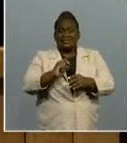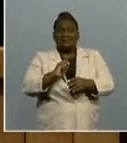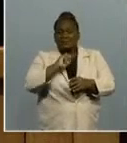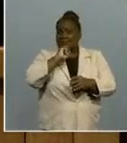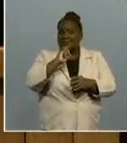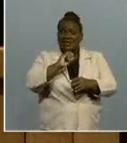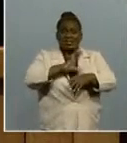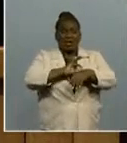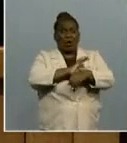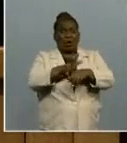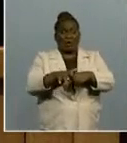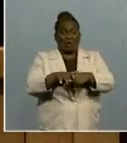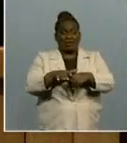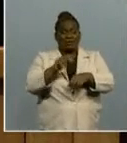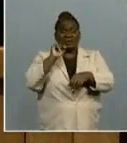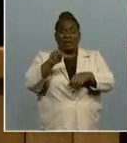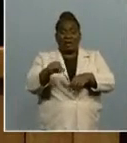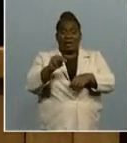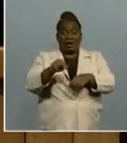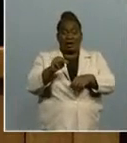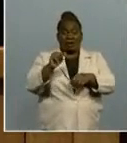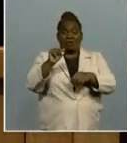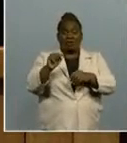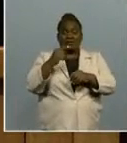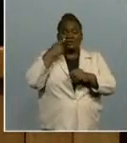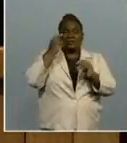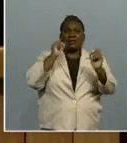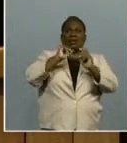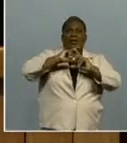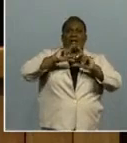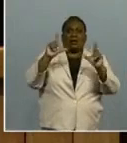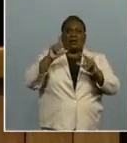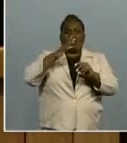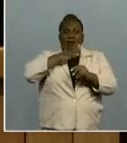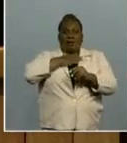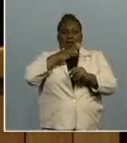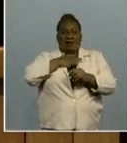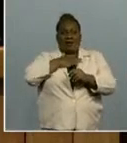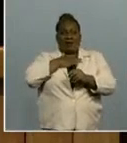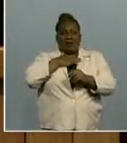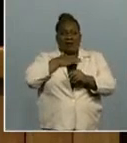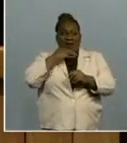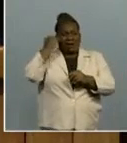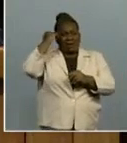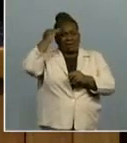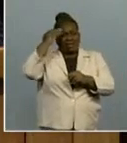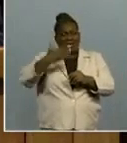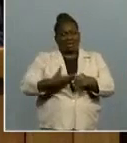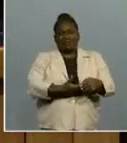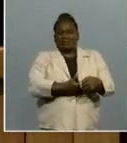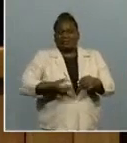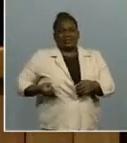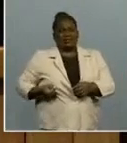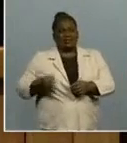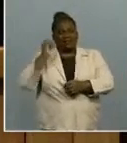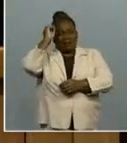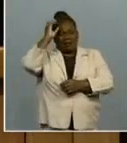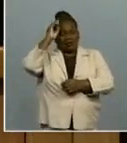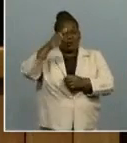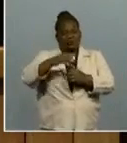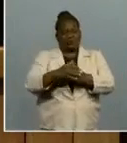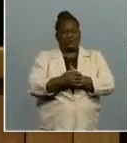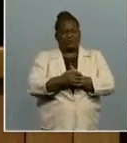de pronto nos asalta y nos deslumbró nuestra propia capacidad de resistencia y de creación